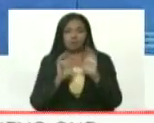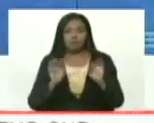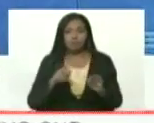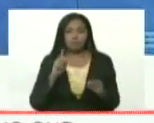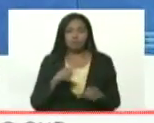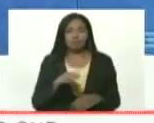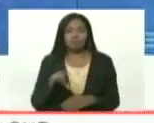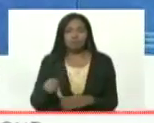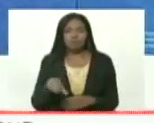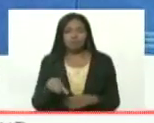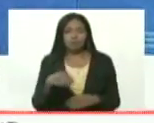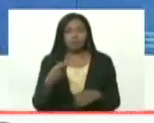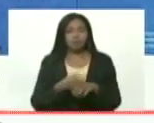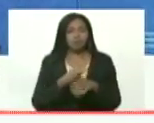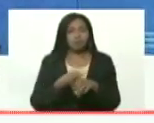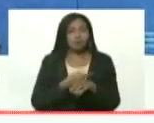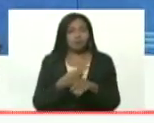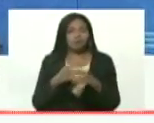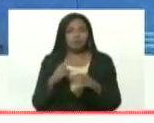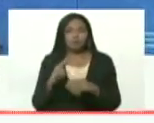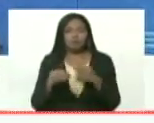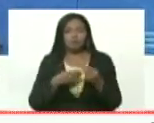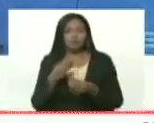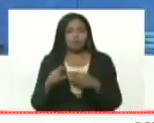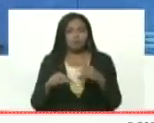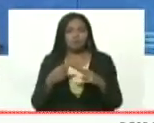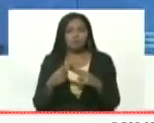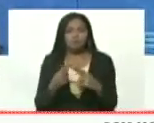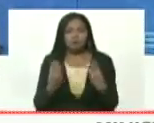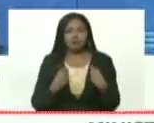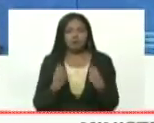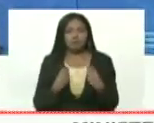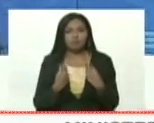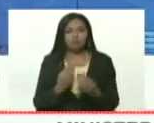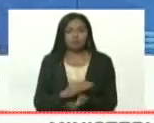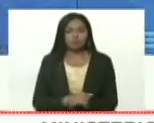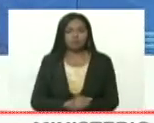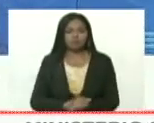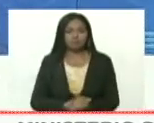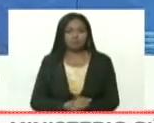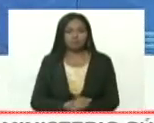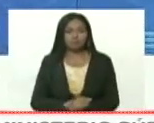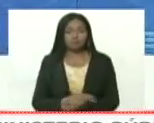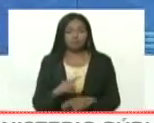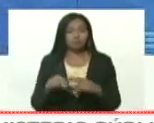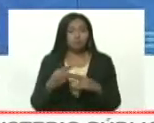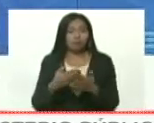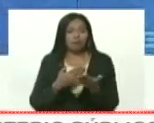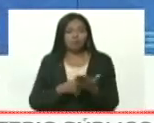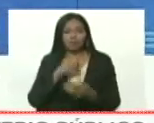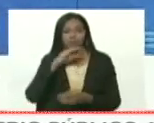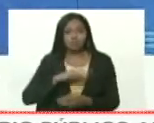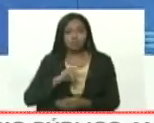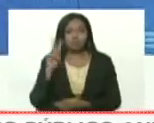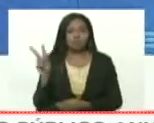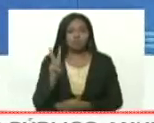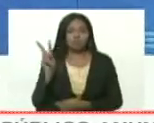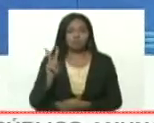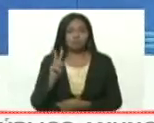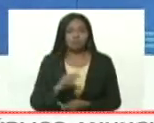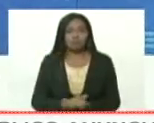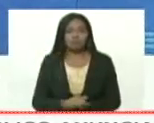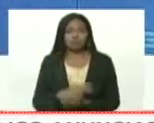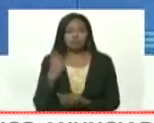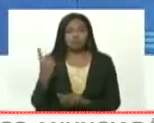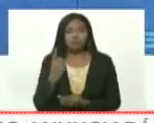del Estado, del gobierno, como nunca antes en la vida, nunca antes en la historia de Venezuela, solo